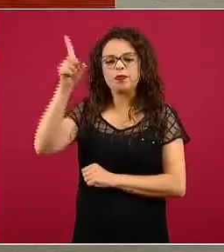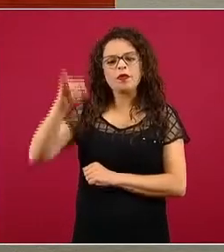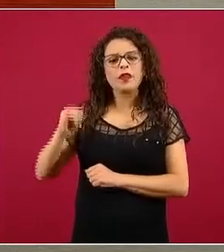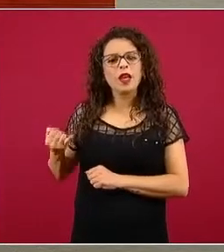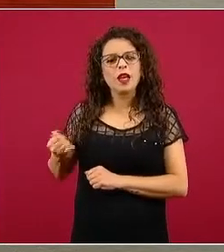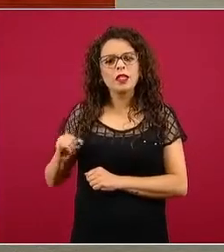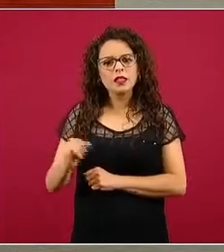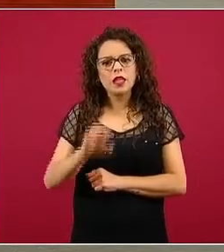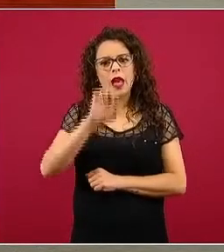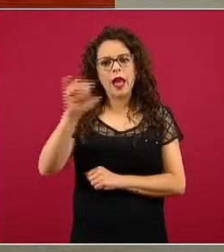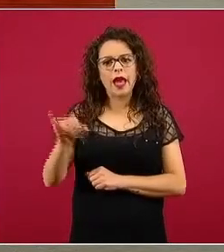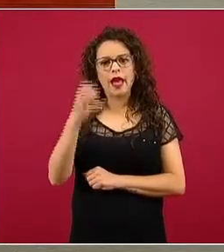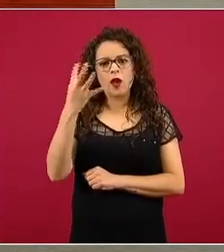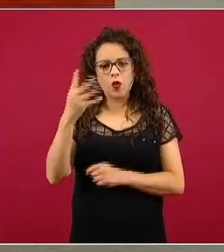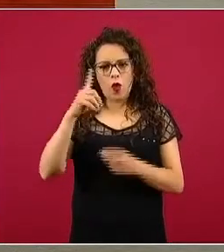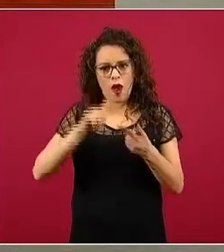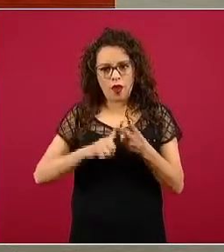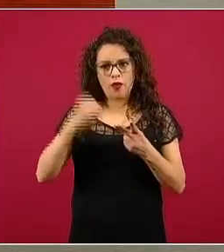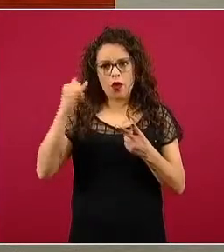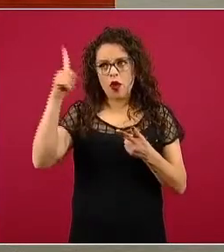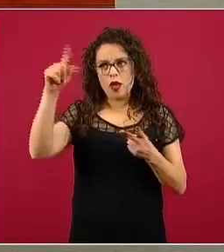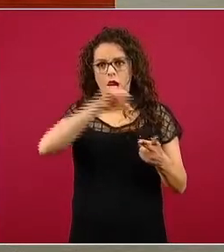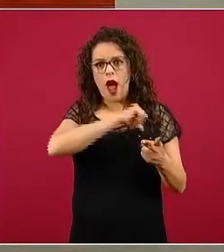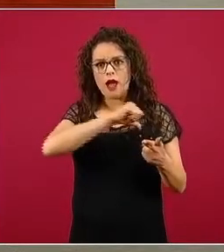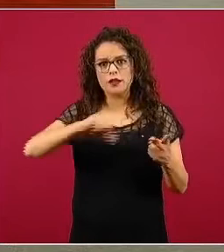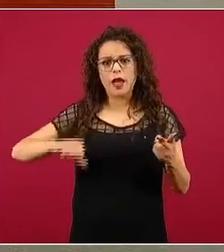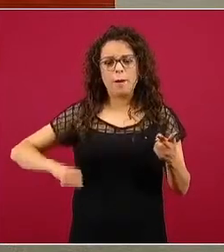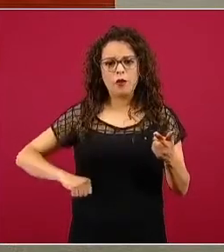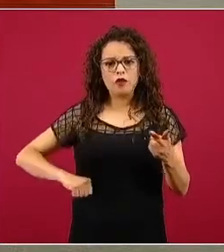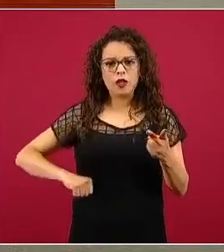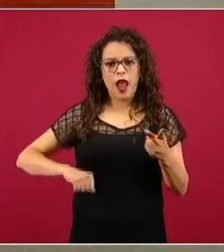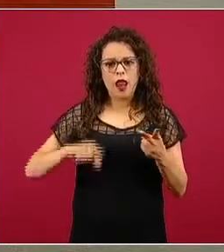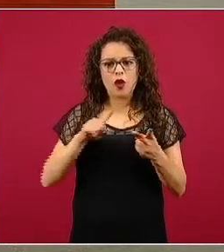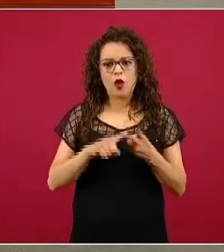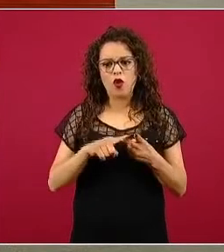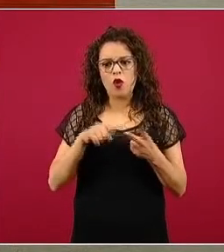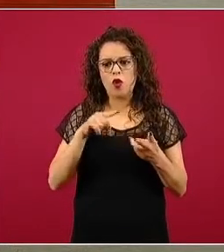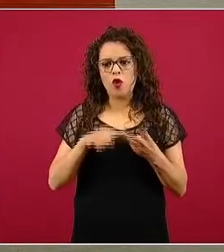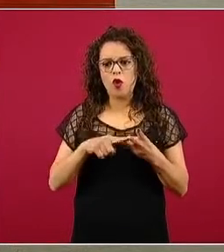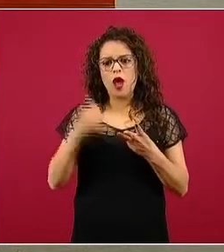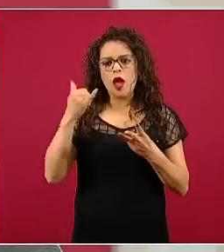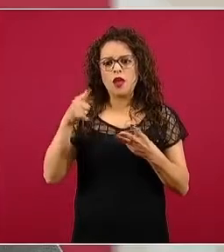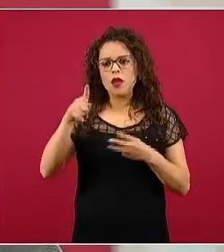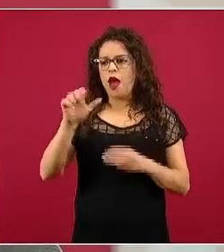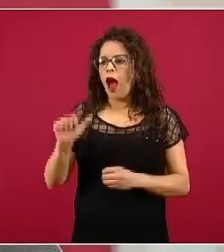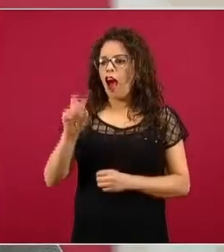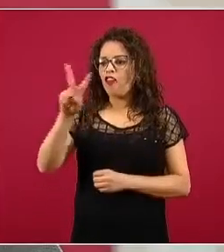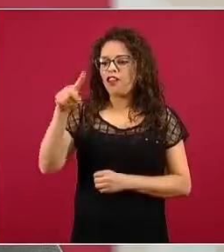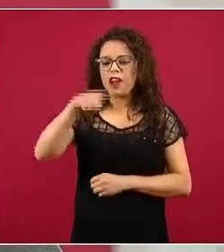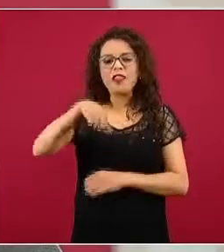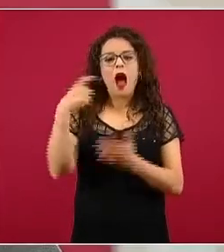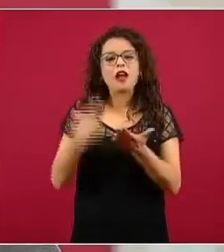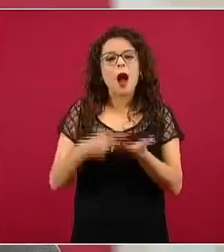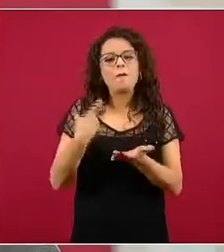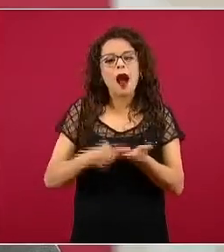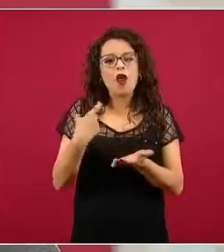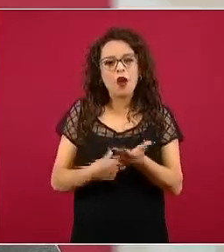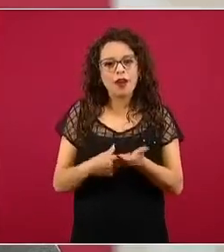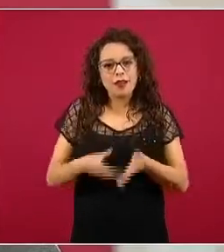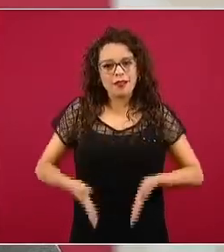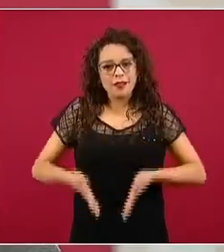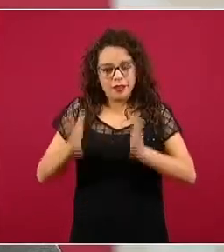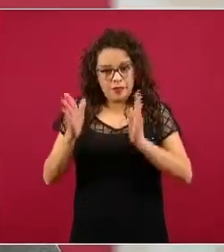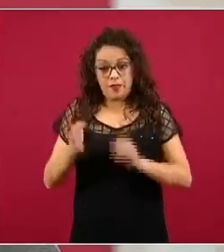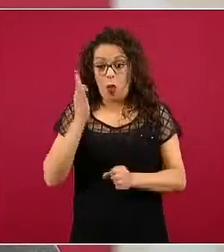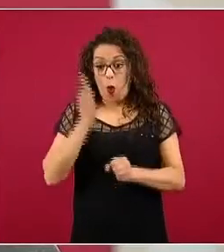una en Eje 4 y con la alcaldía Azcapotzalco también se instaló una en Avenida Camarones. Hasta este momento la